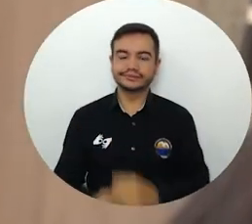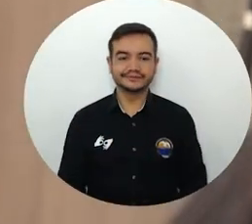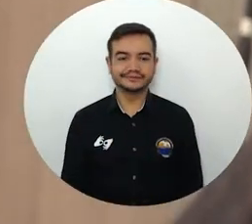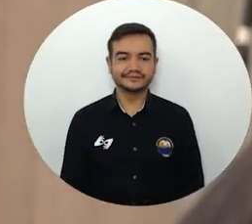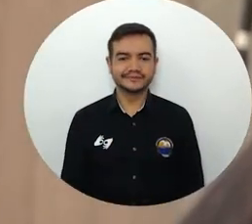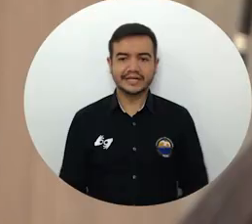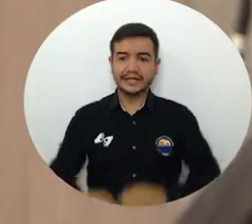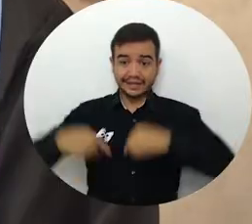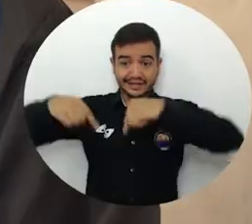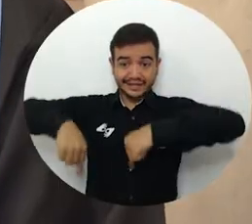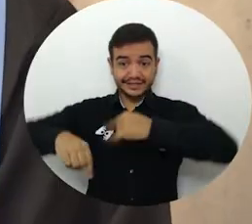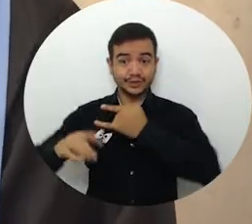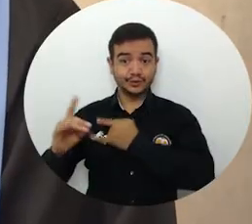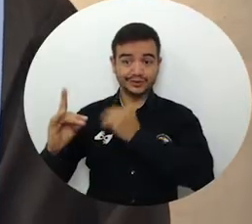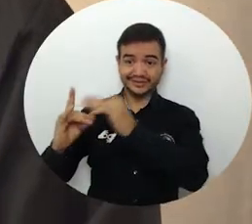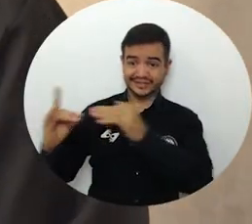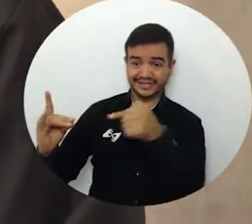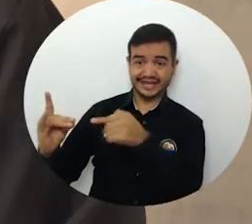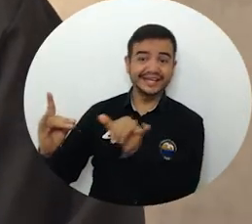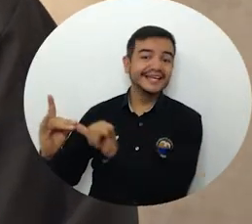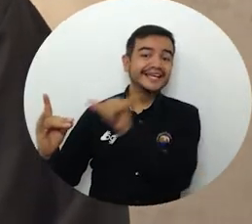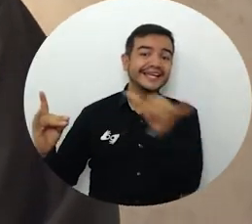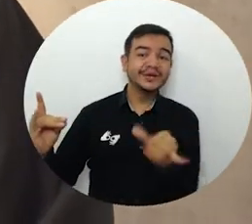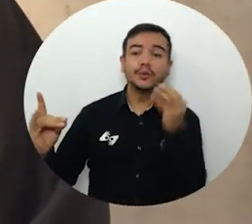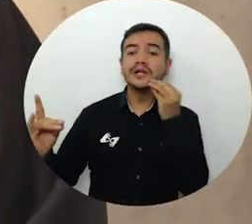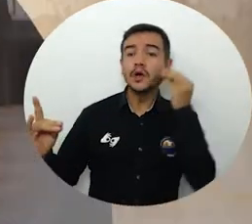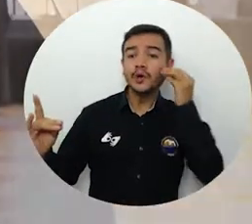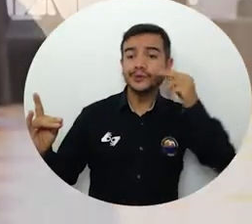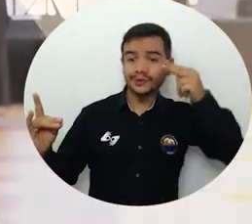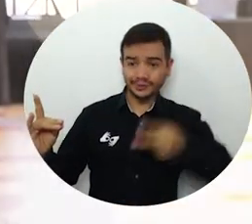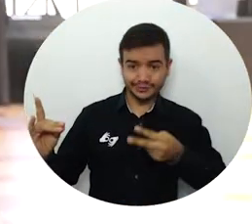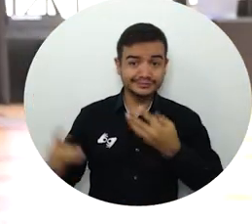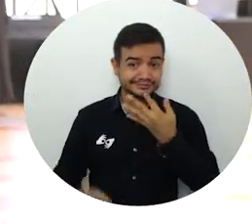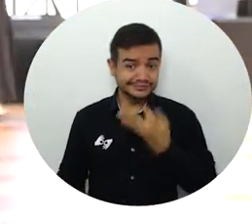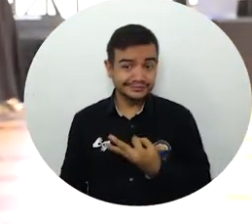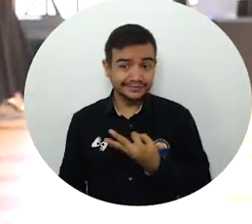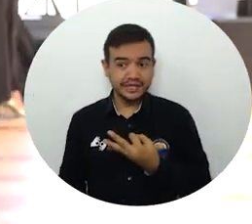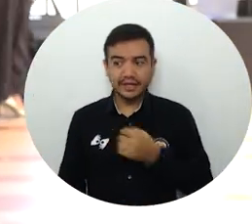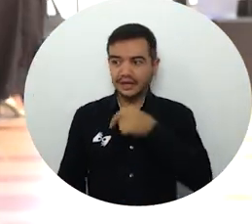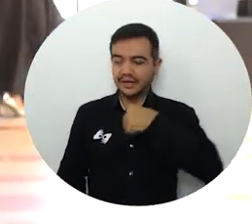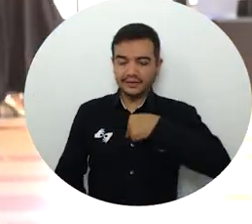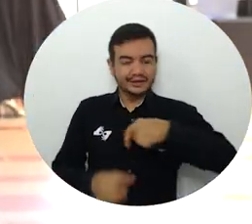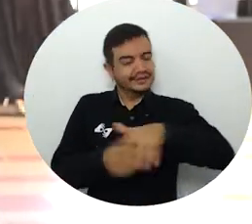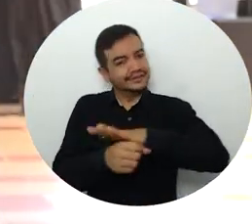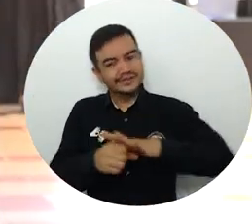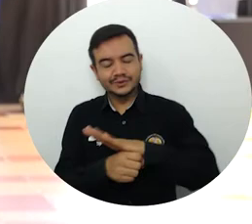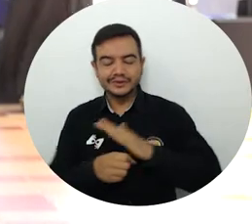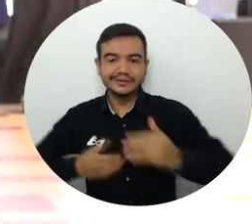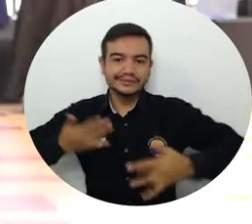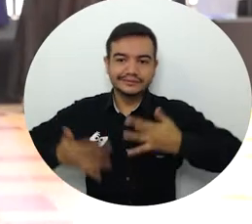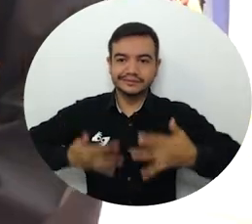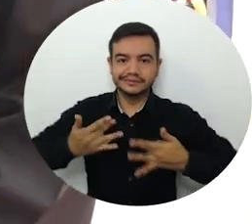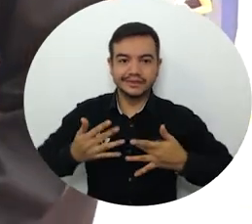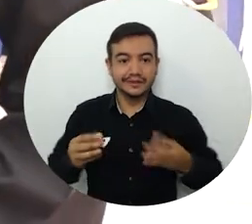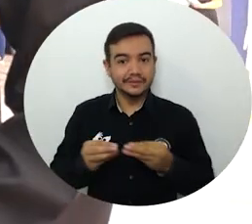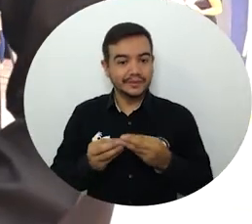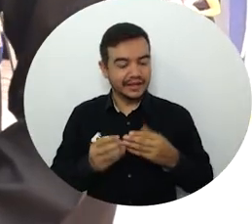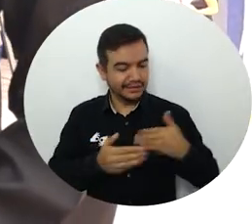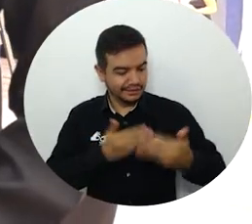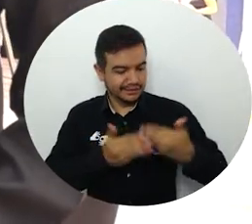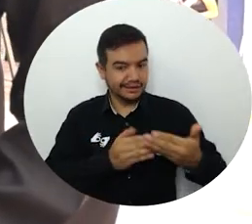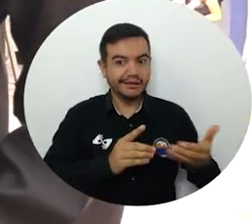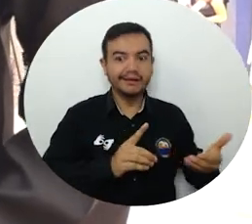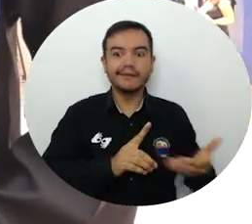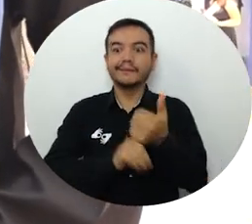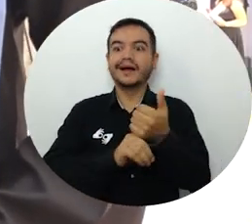pacientes. Esta universidad para mí, como se dice, mi casa, mi segunda casa. Aquí pasé muchos momentos agradables y lo